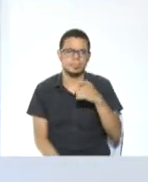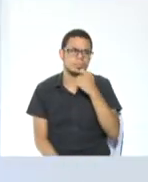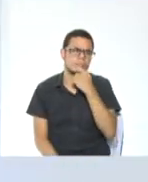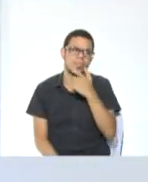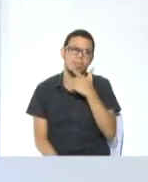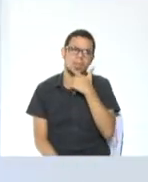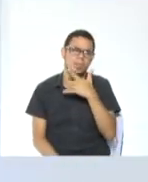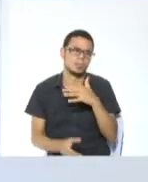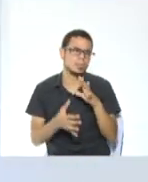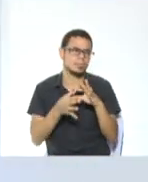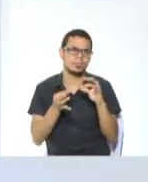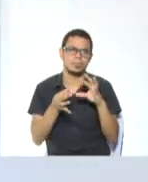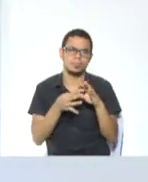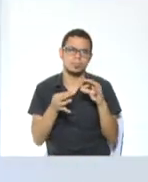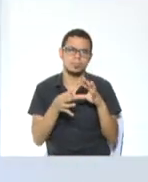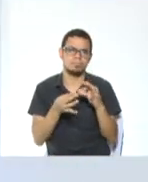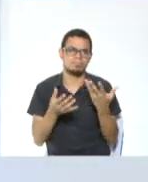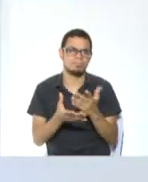Qué hermosa narración